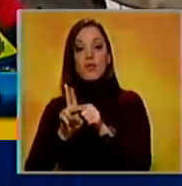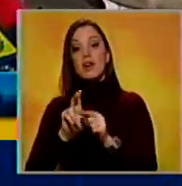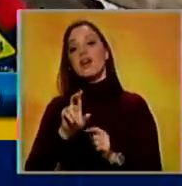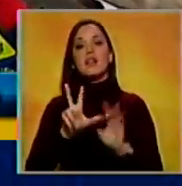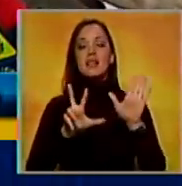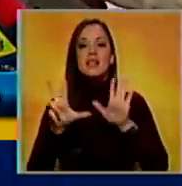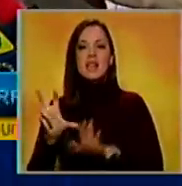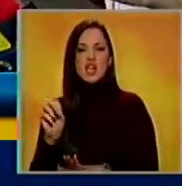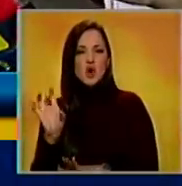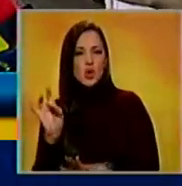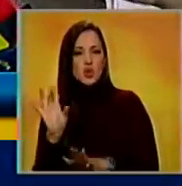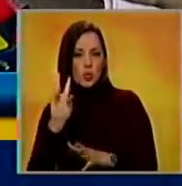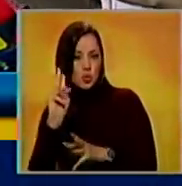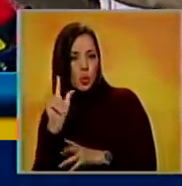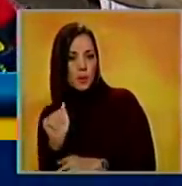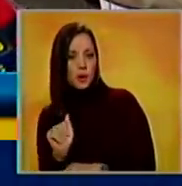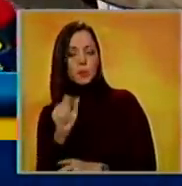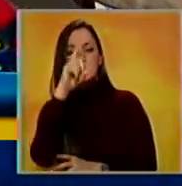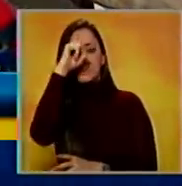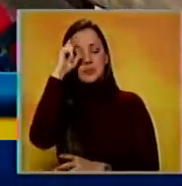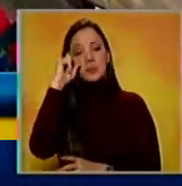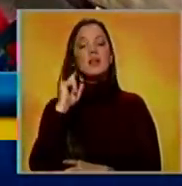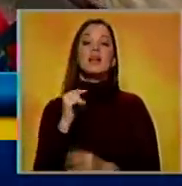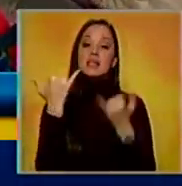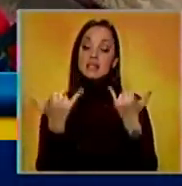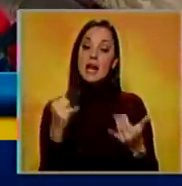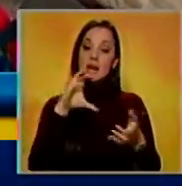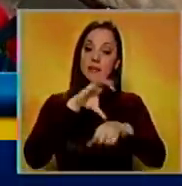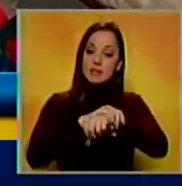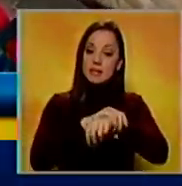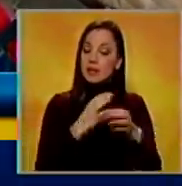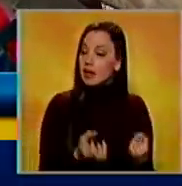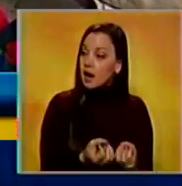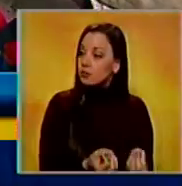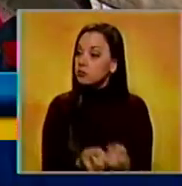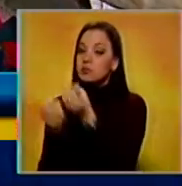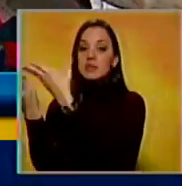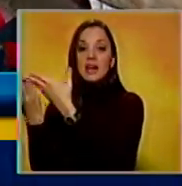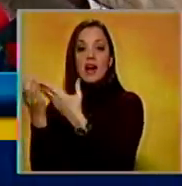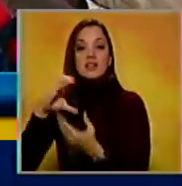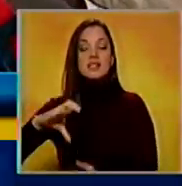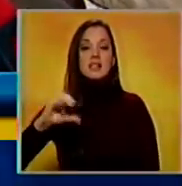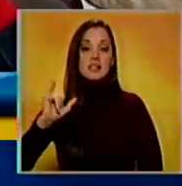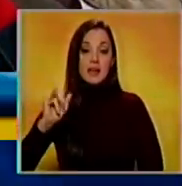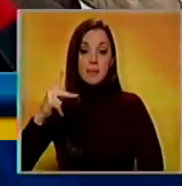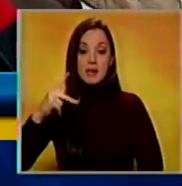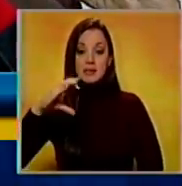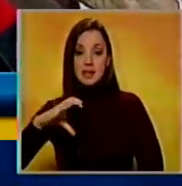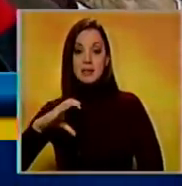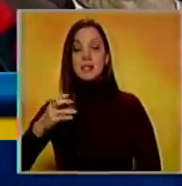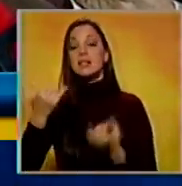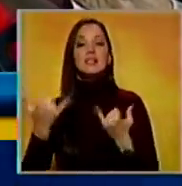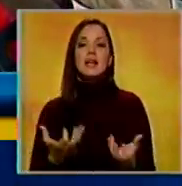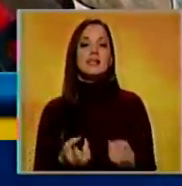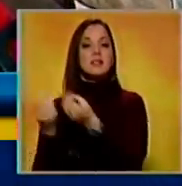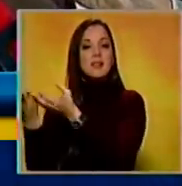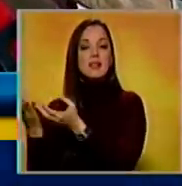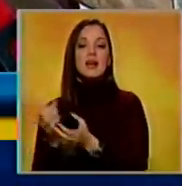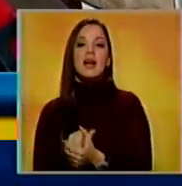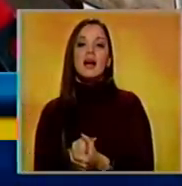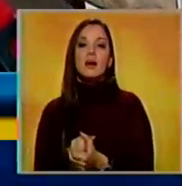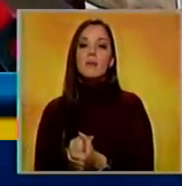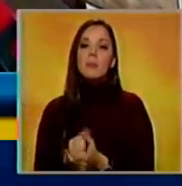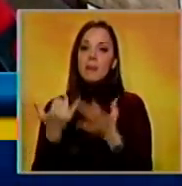Se agarraron dos de los individuos, ya se entregaron al CICPC, que vinieron y pudieron hacer chequeo de las